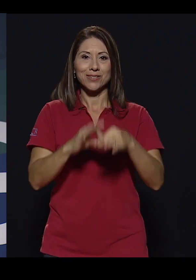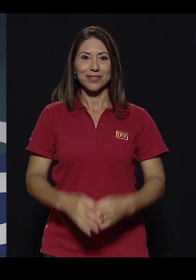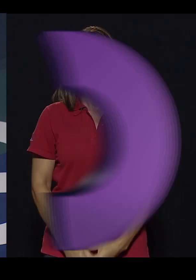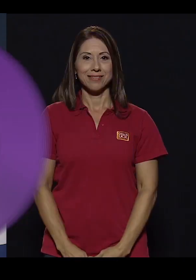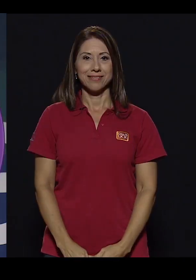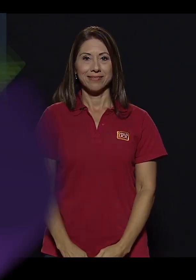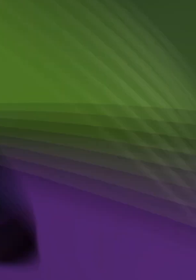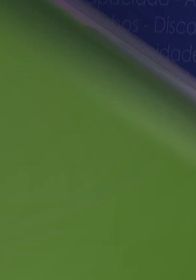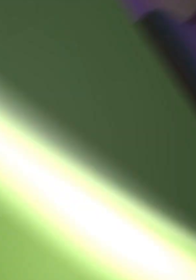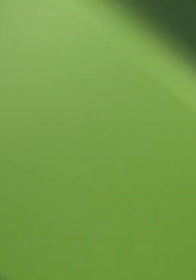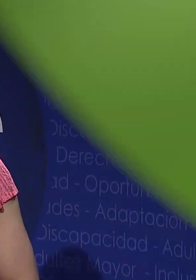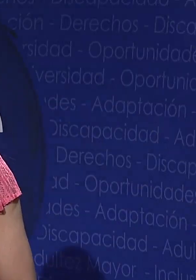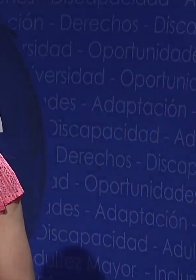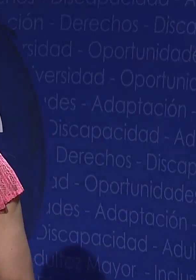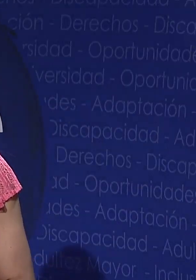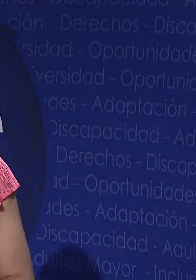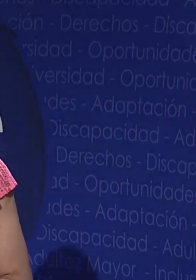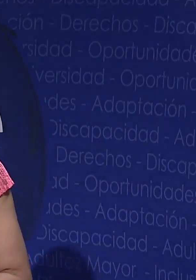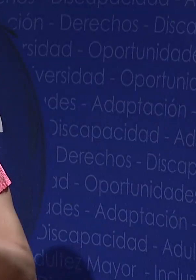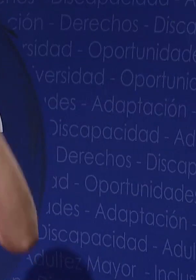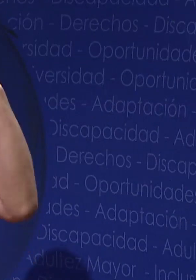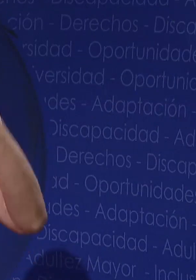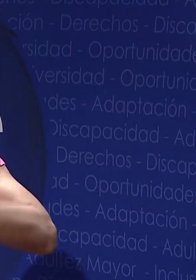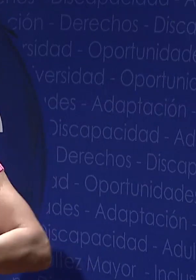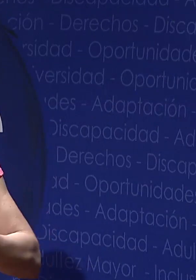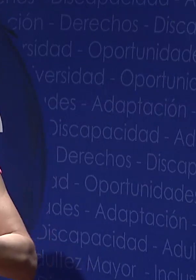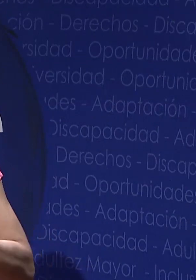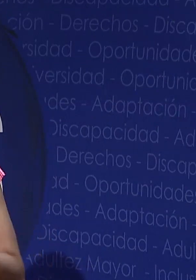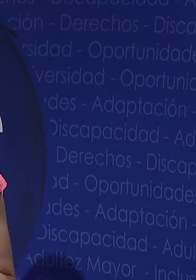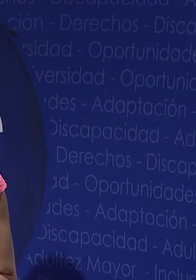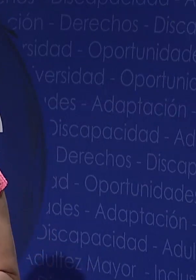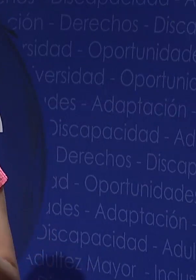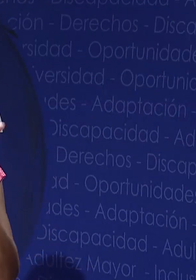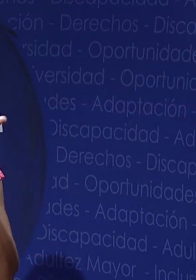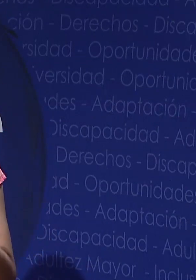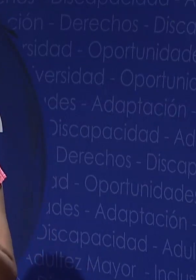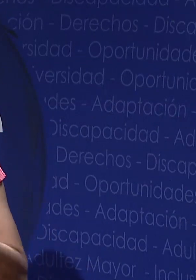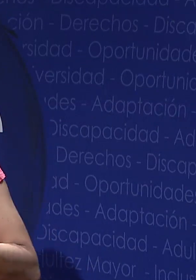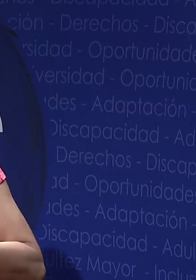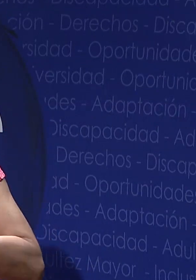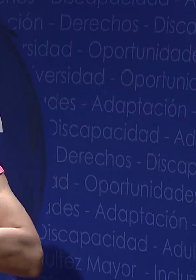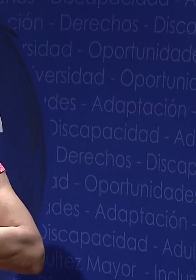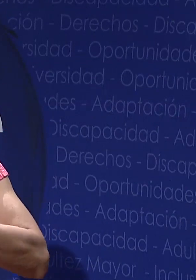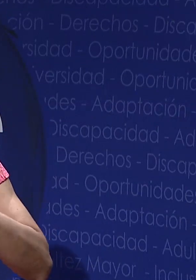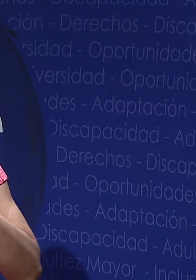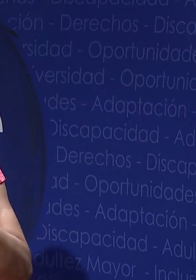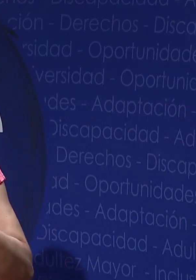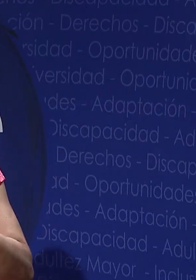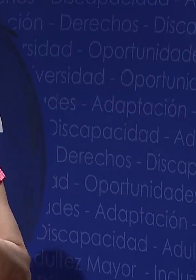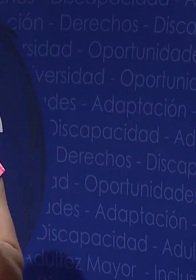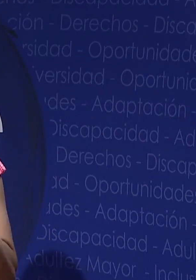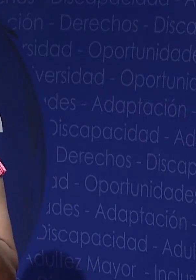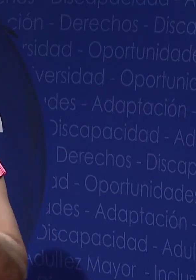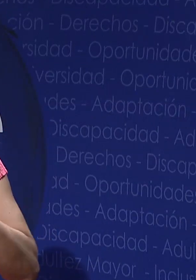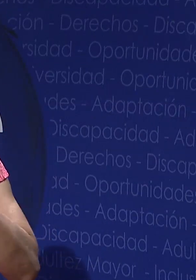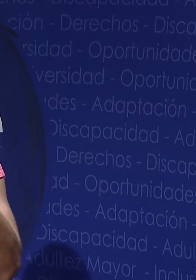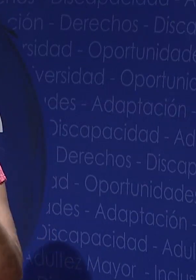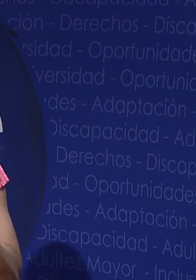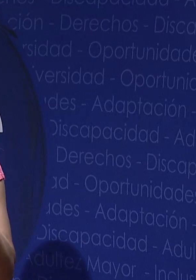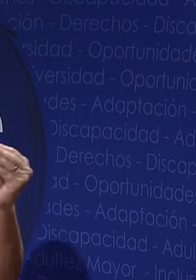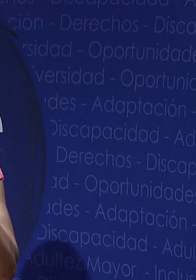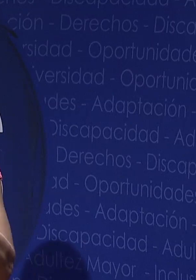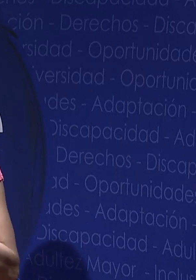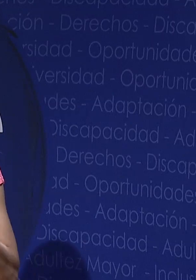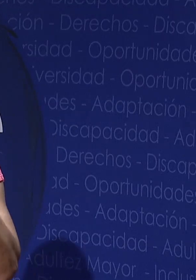nexos gracias a sofía por esta información de agenda y ahora vamos a nuestra segunda pausa ya casi